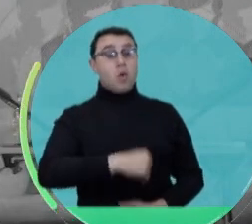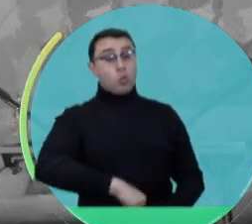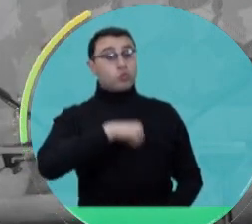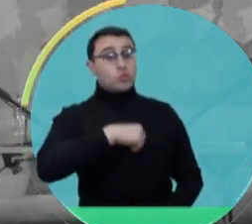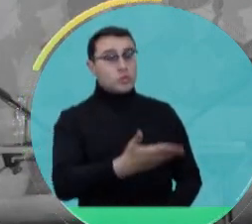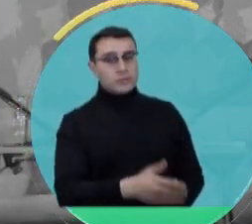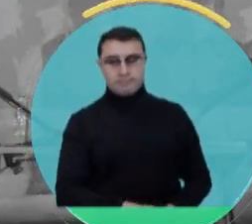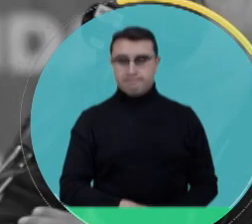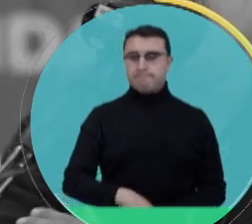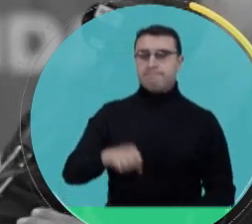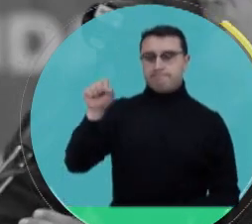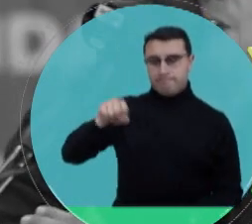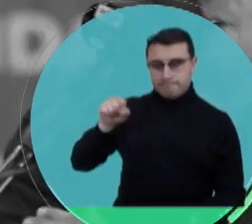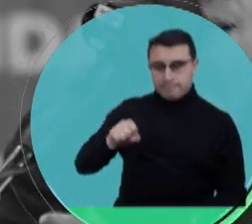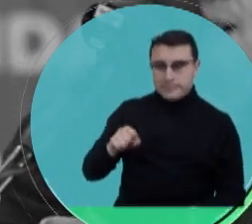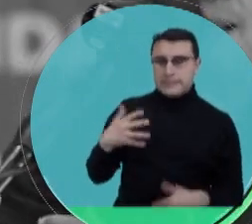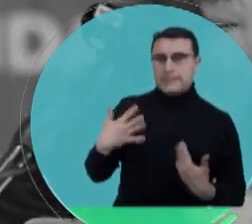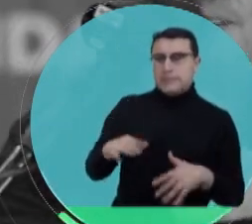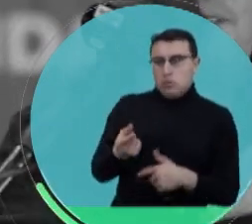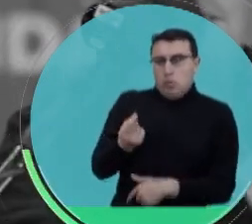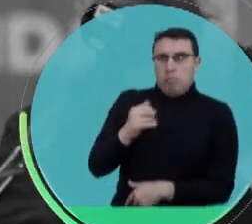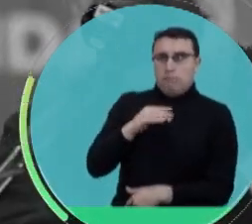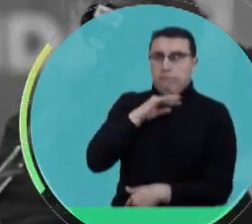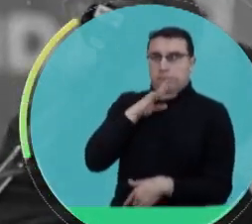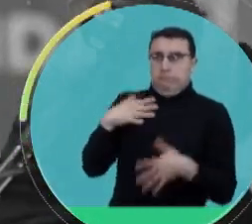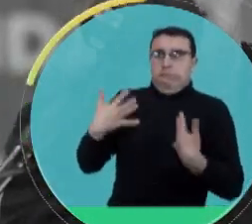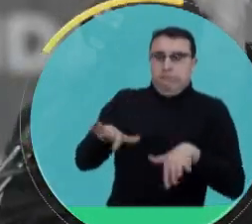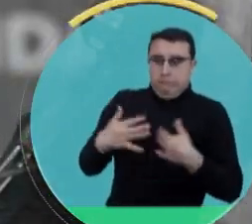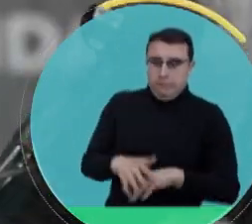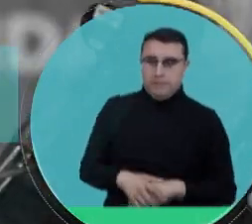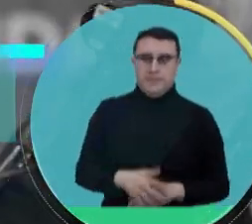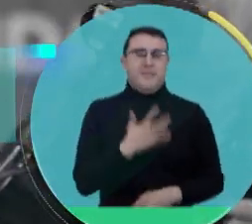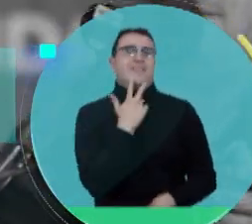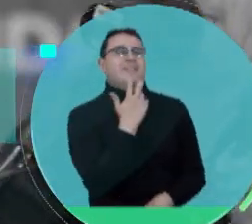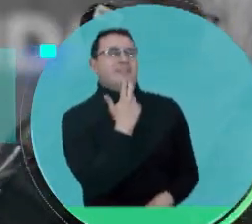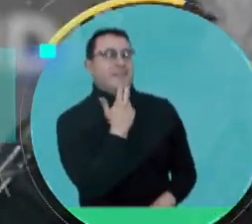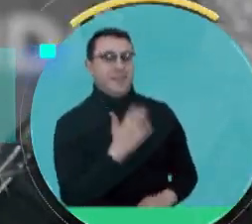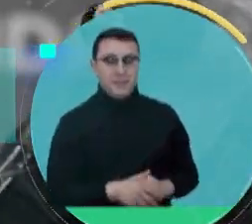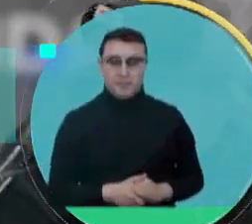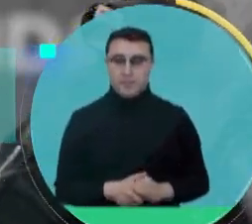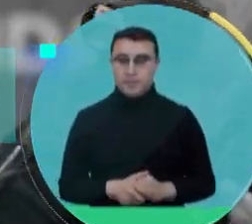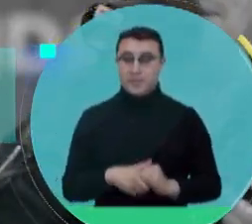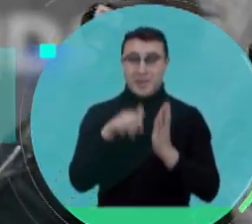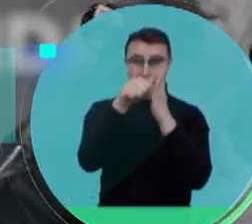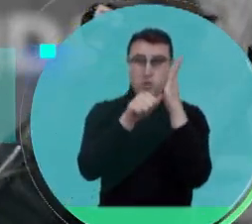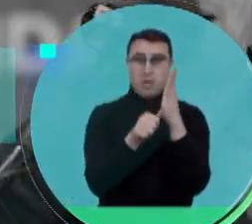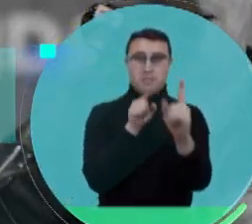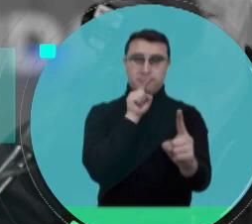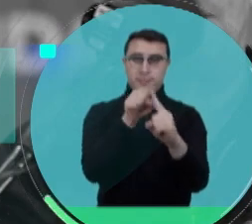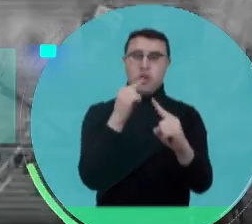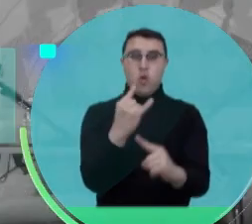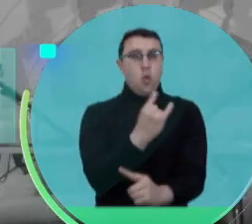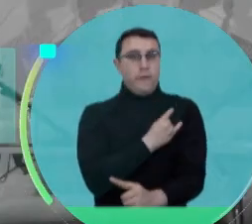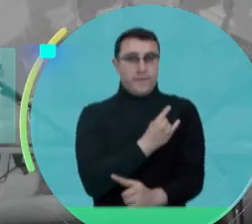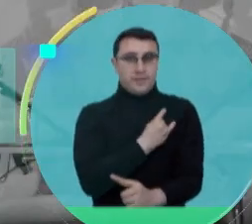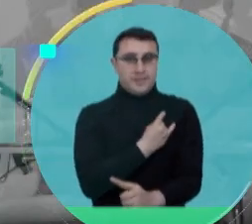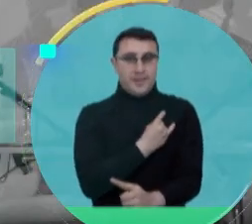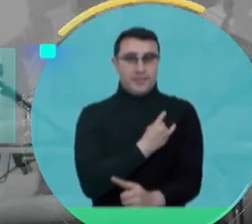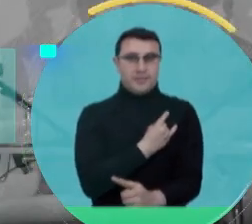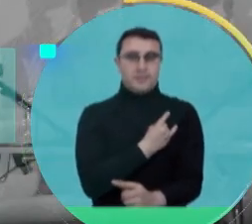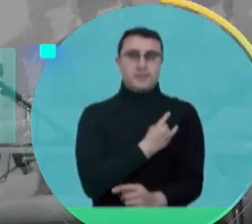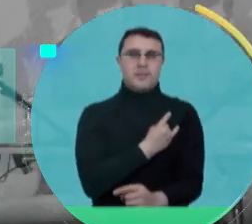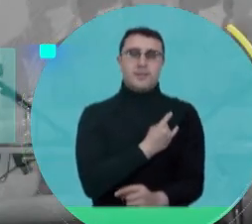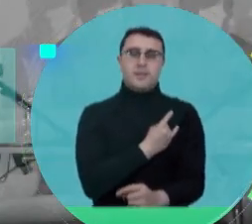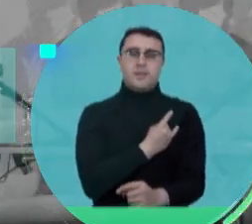orgullosos los papás de usted Pues sí eso que las canciones siguen un poquitico groserito sin embargo programas para